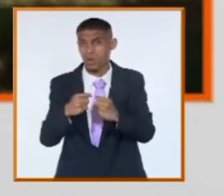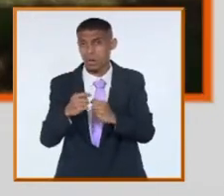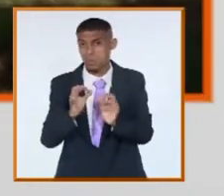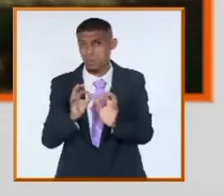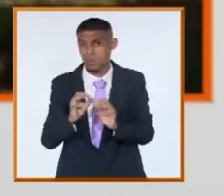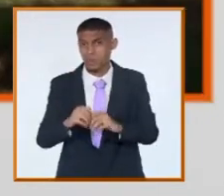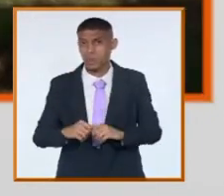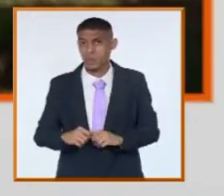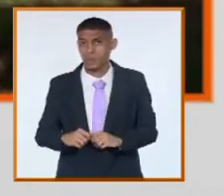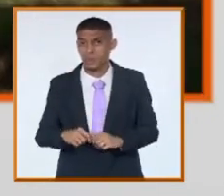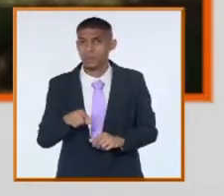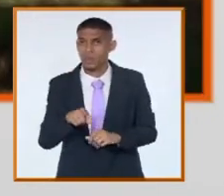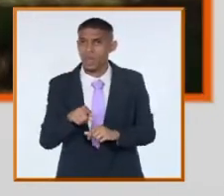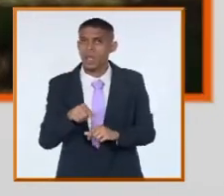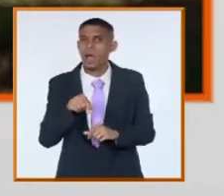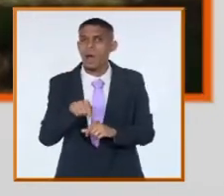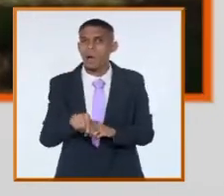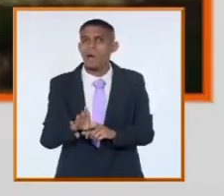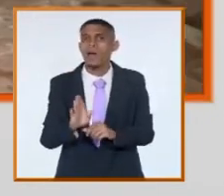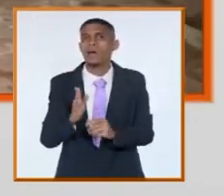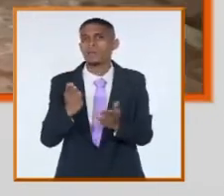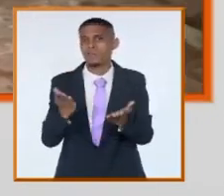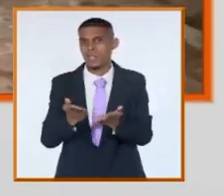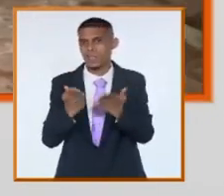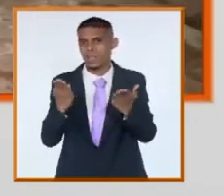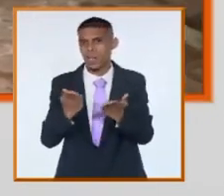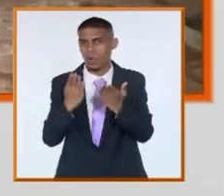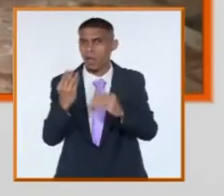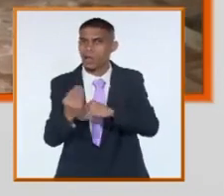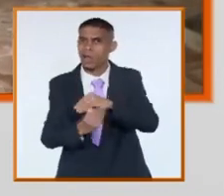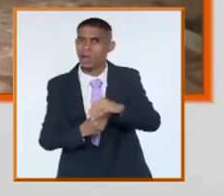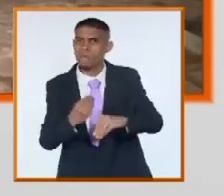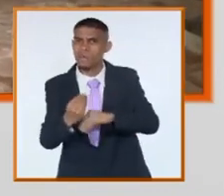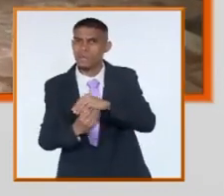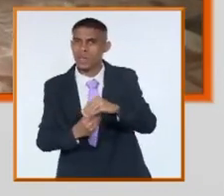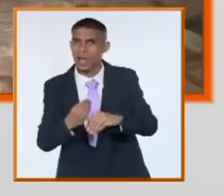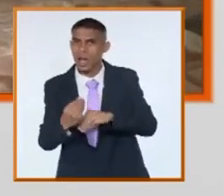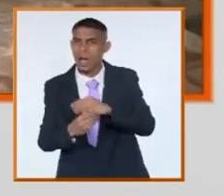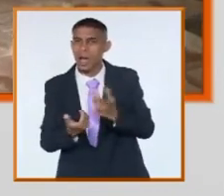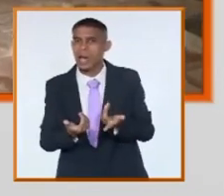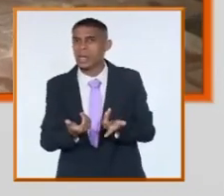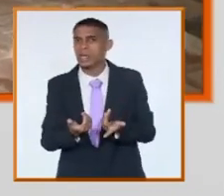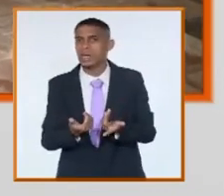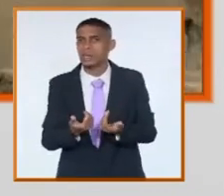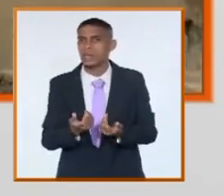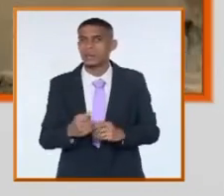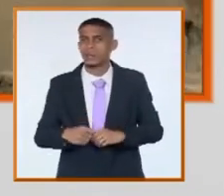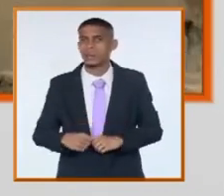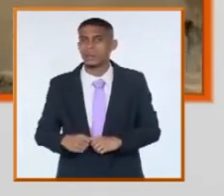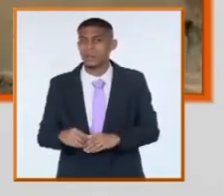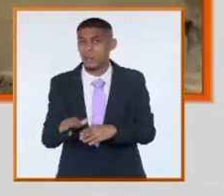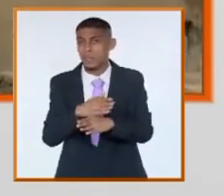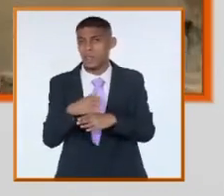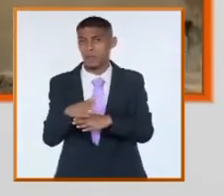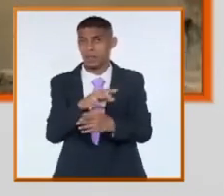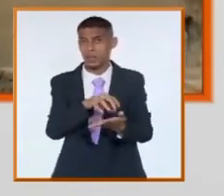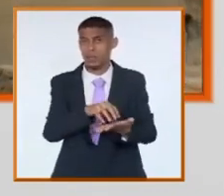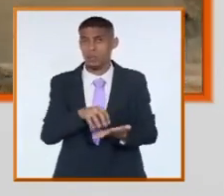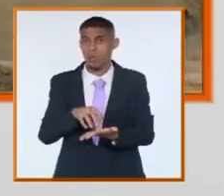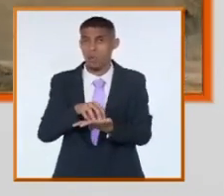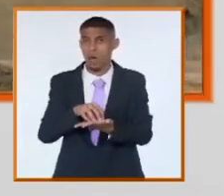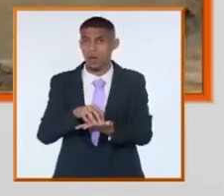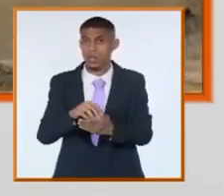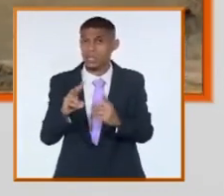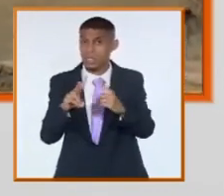que hay que desarrollar o hay que modernizar o hay que multiplicar las producciones en varios frentes y además esa